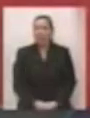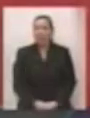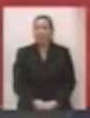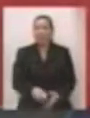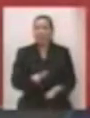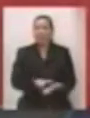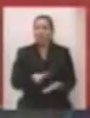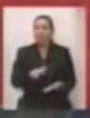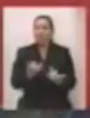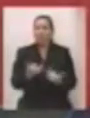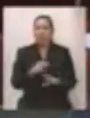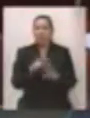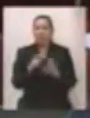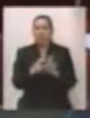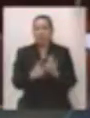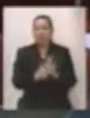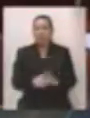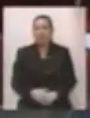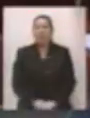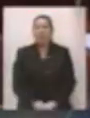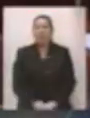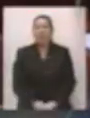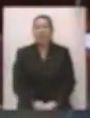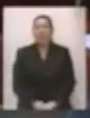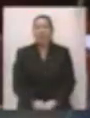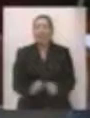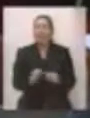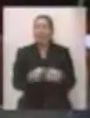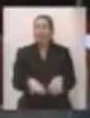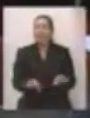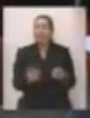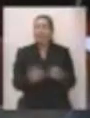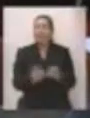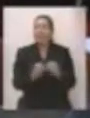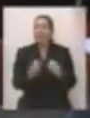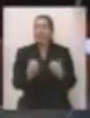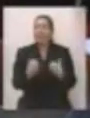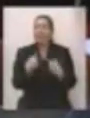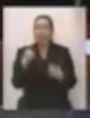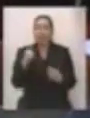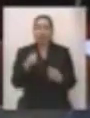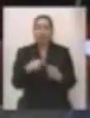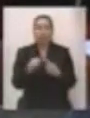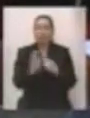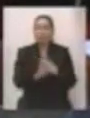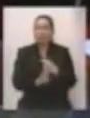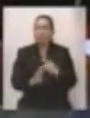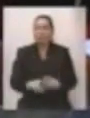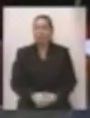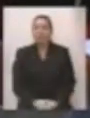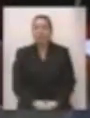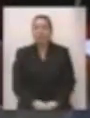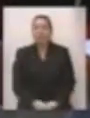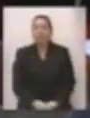la aprobación de este proyecto de ley, que es muy importante porque tiene por objeto proteger